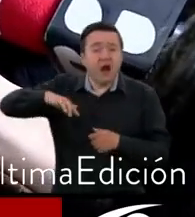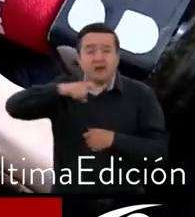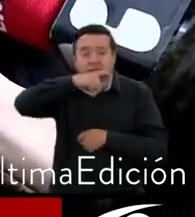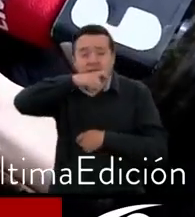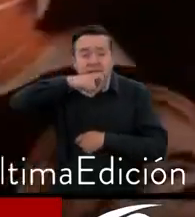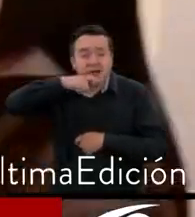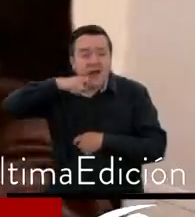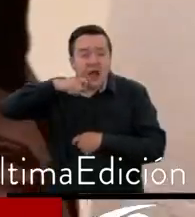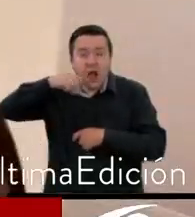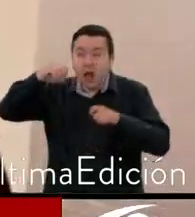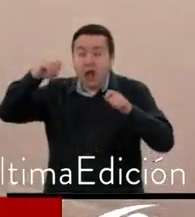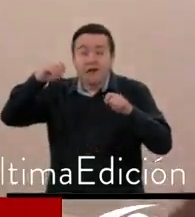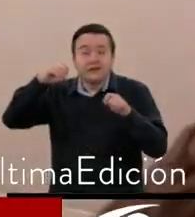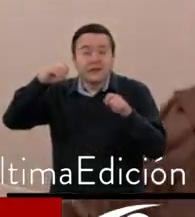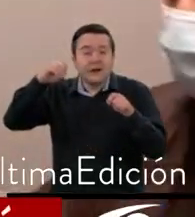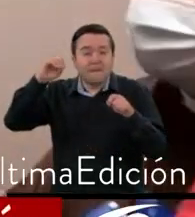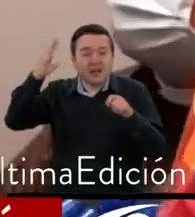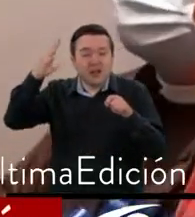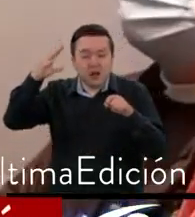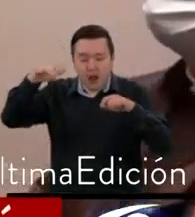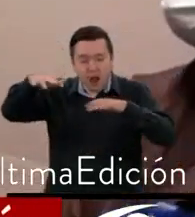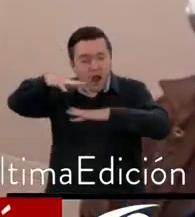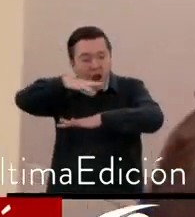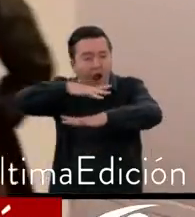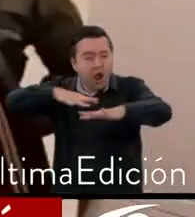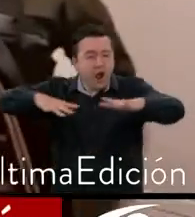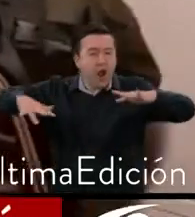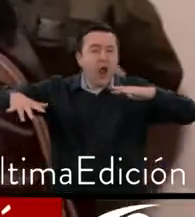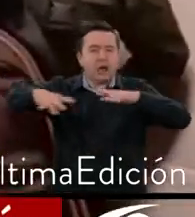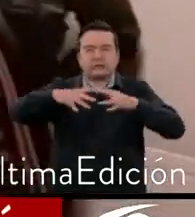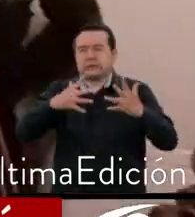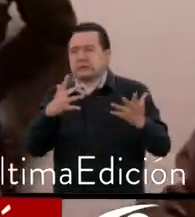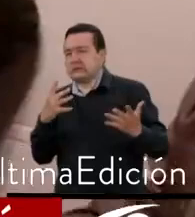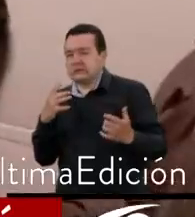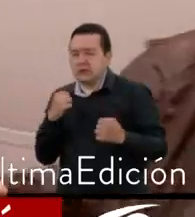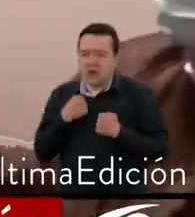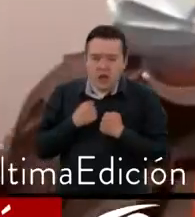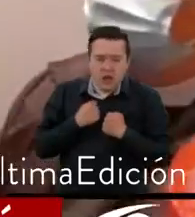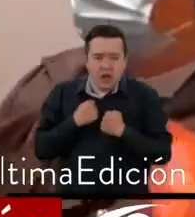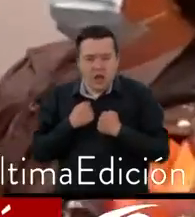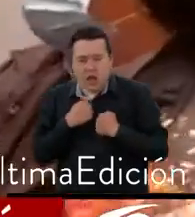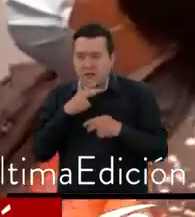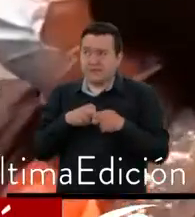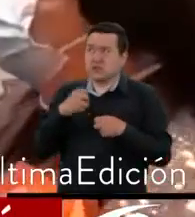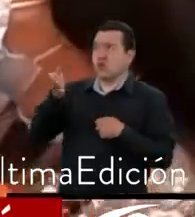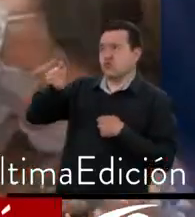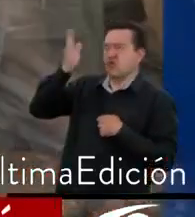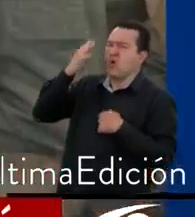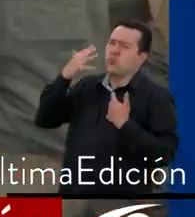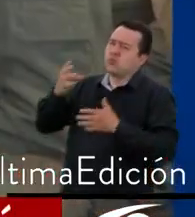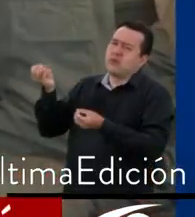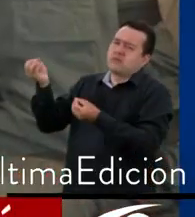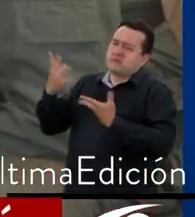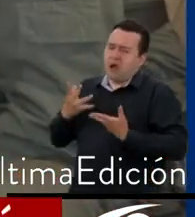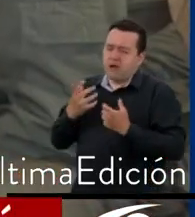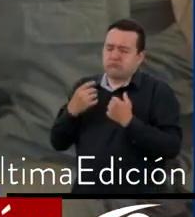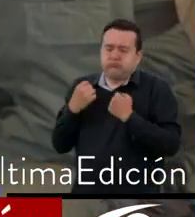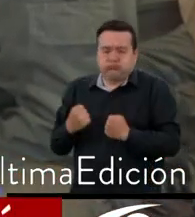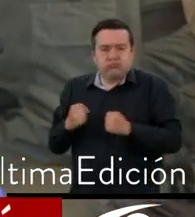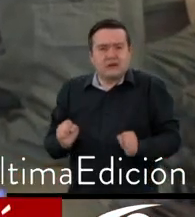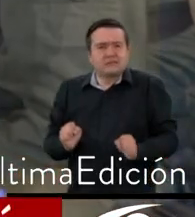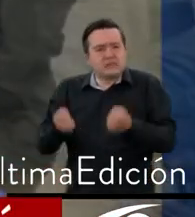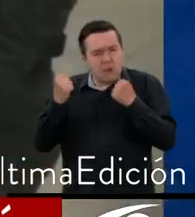creo que Dios fue tan grande conmigo y me dio esta oportunidad de seguir viviendo mi misión. Explicó parte